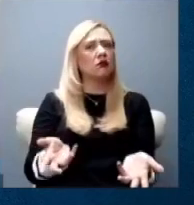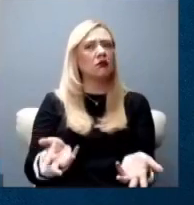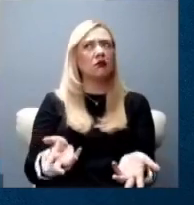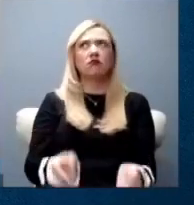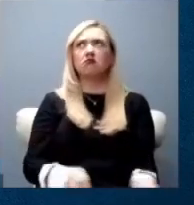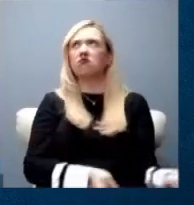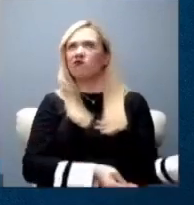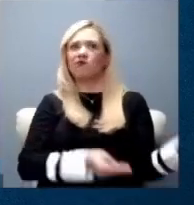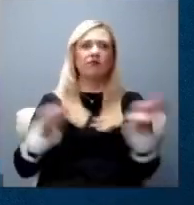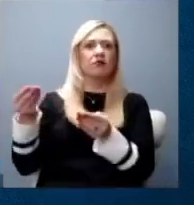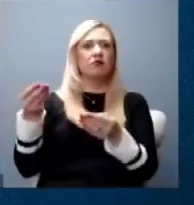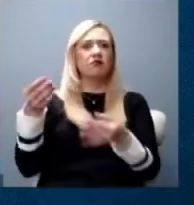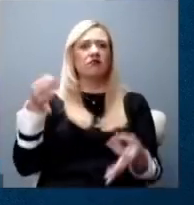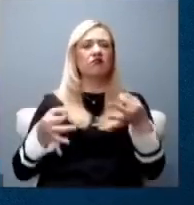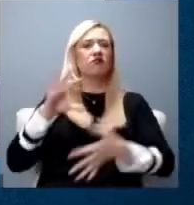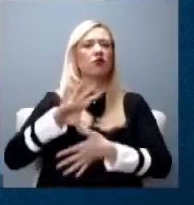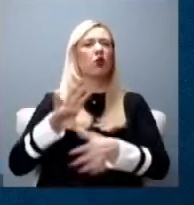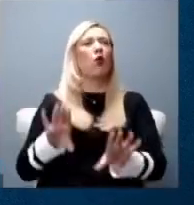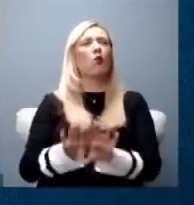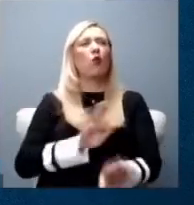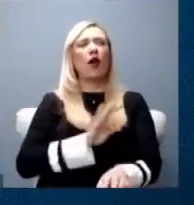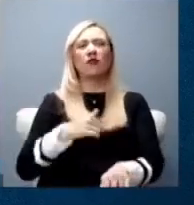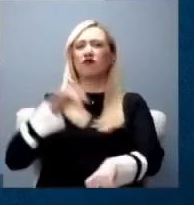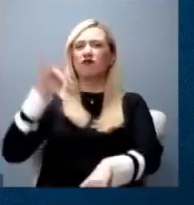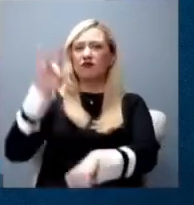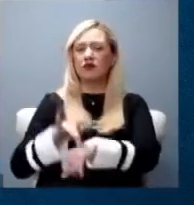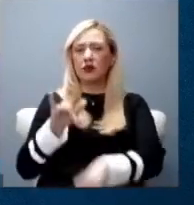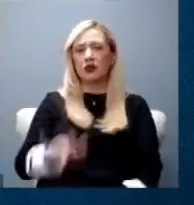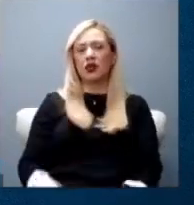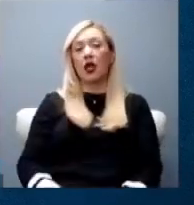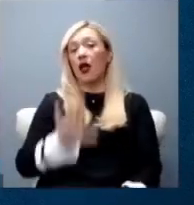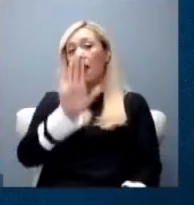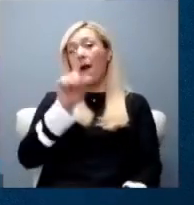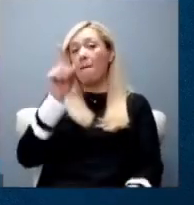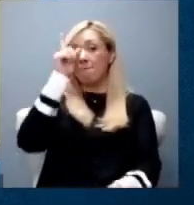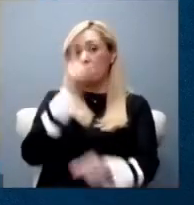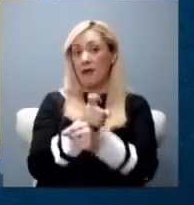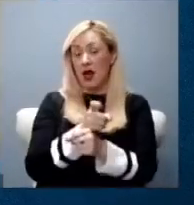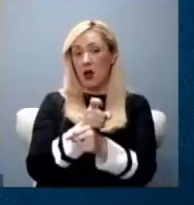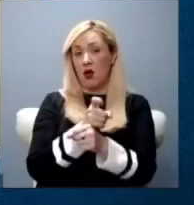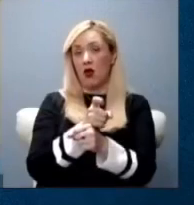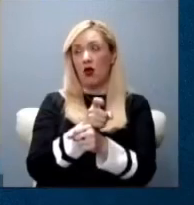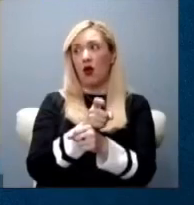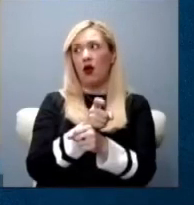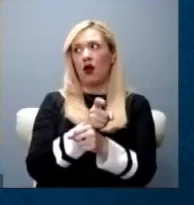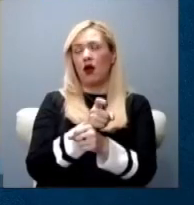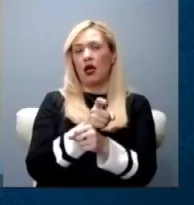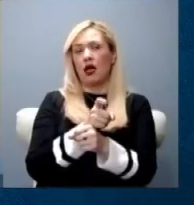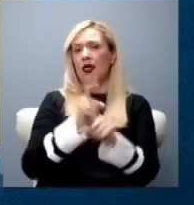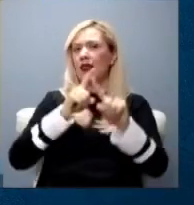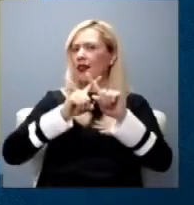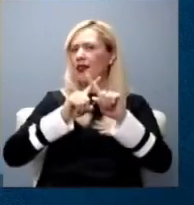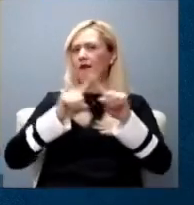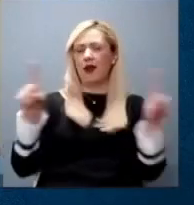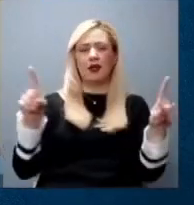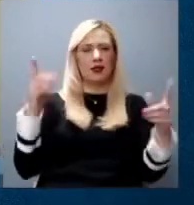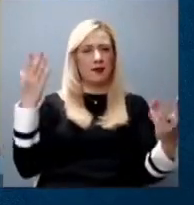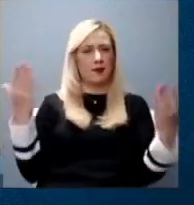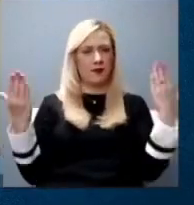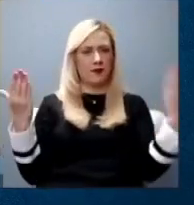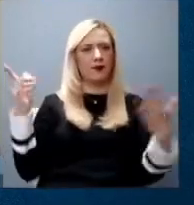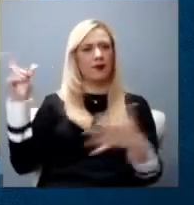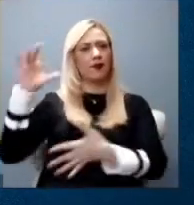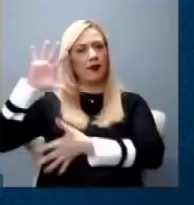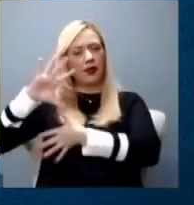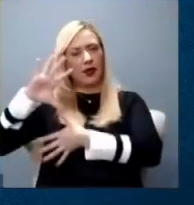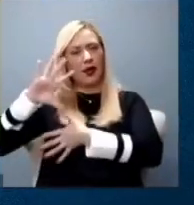la Corte Interamericana? Bueno, lo primero que hay que señalar es que una de las grandes diferencias que tiene el sistema interamericano con el